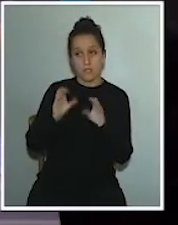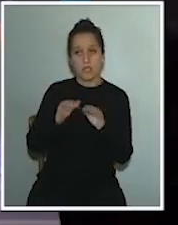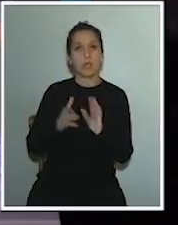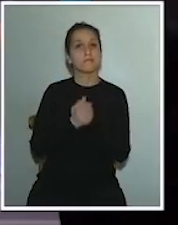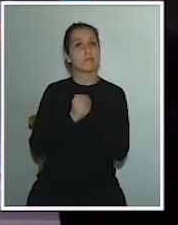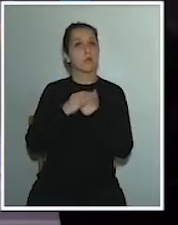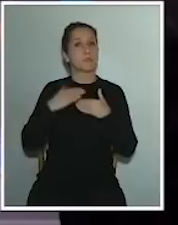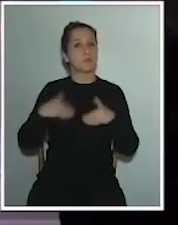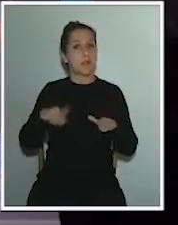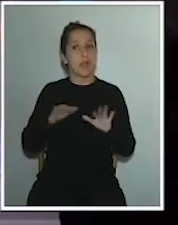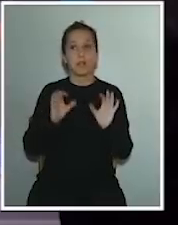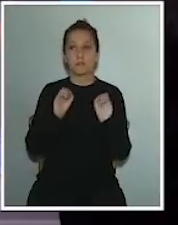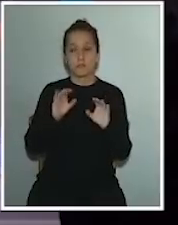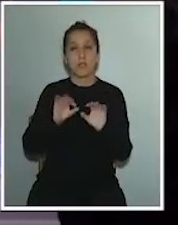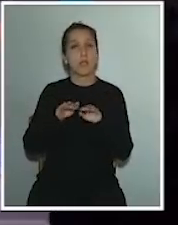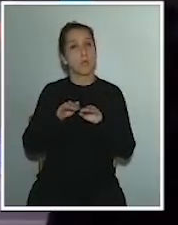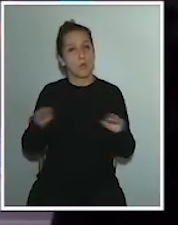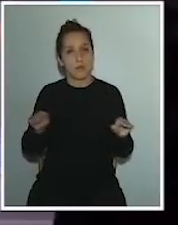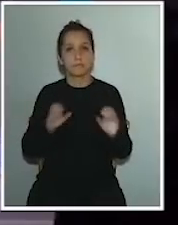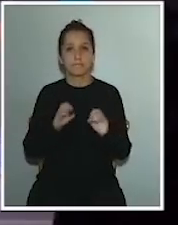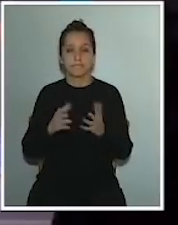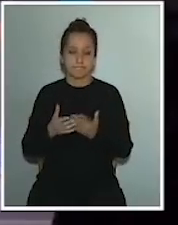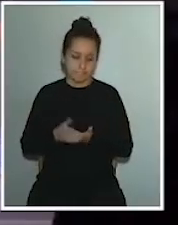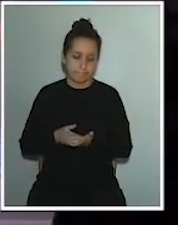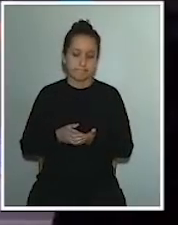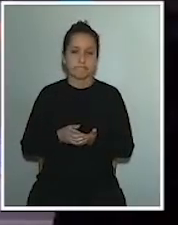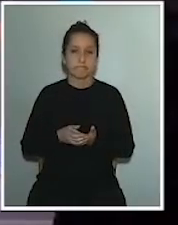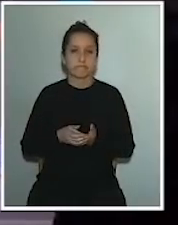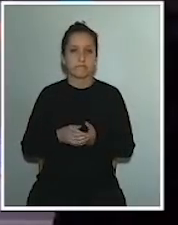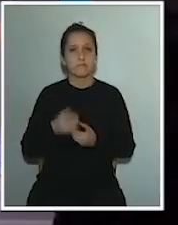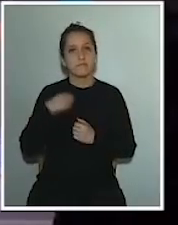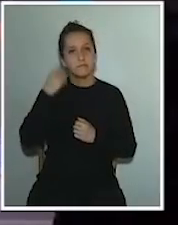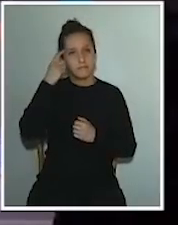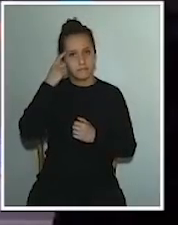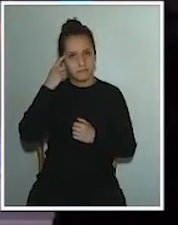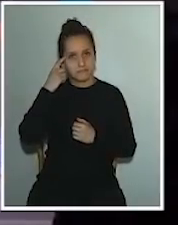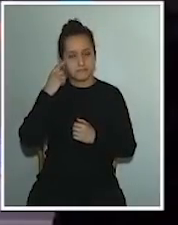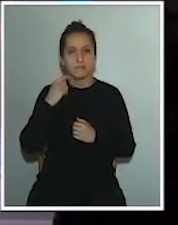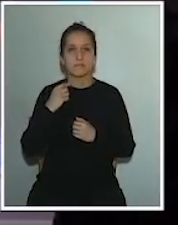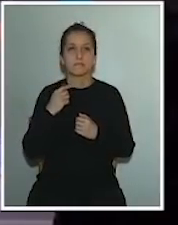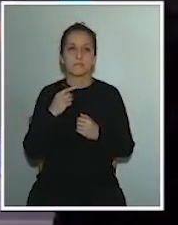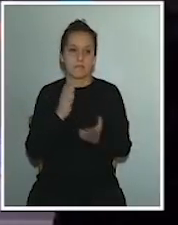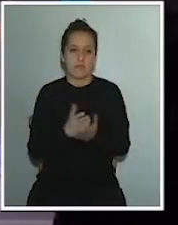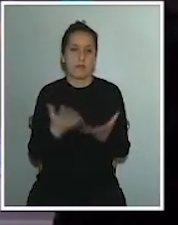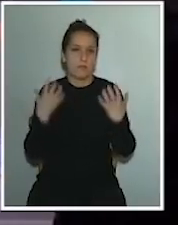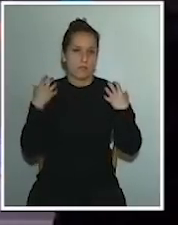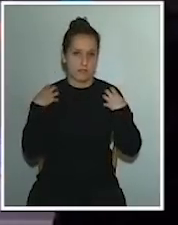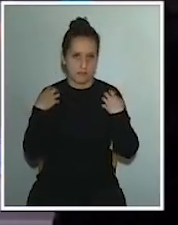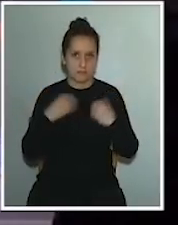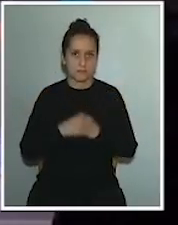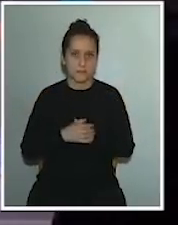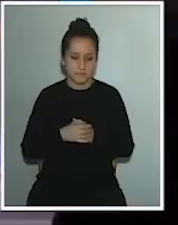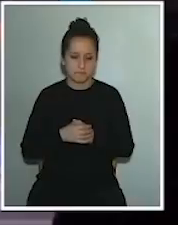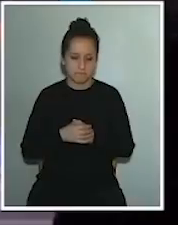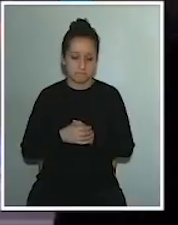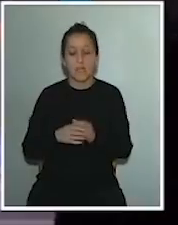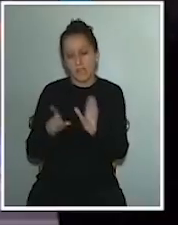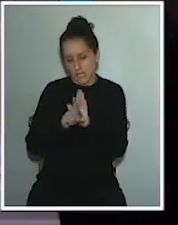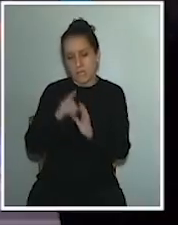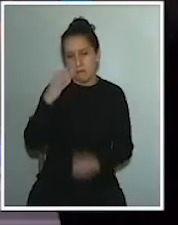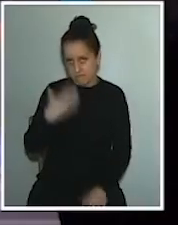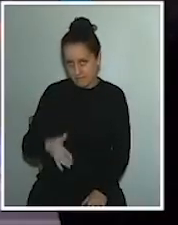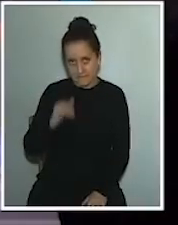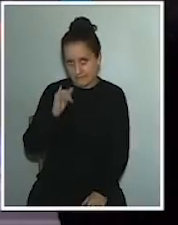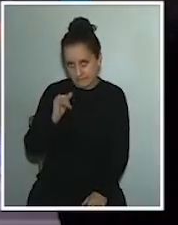todas las materias Y eso es algo que yo lo diré hay que abordar con responsabilidad la leyes defectuosa está claro